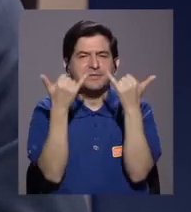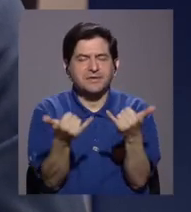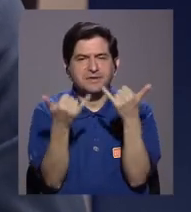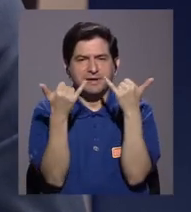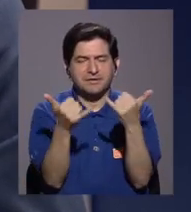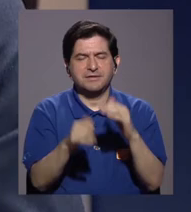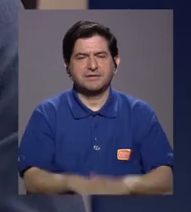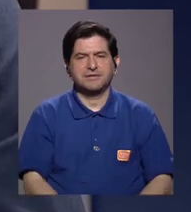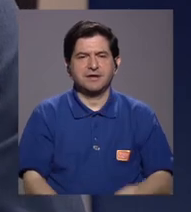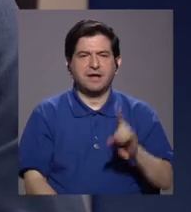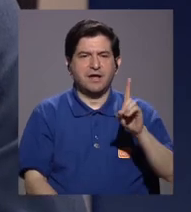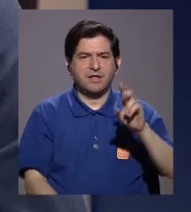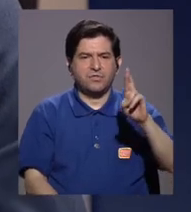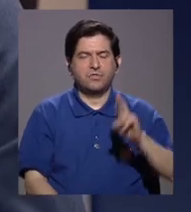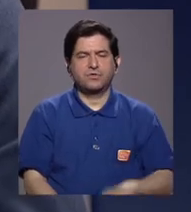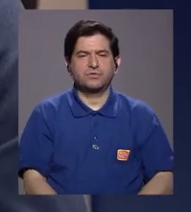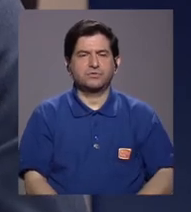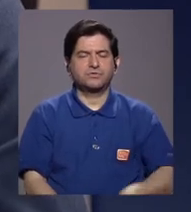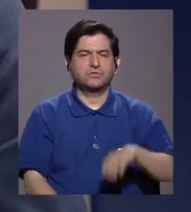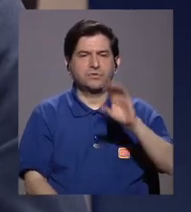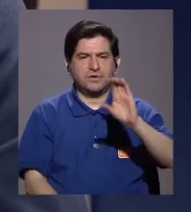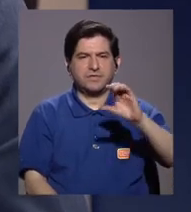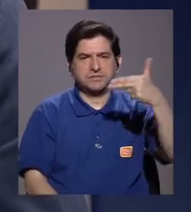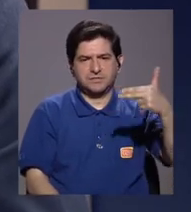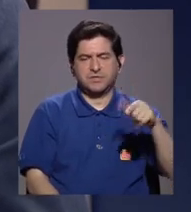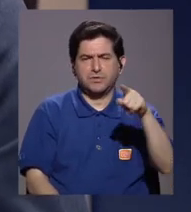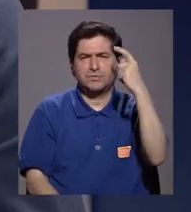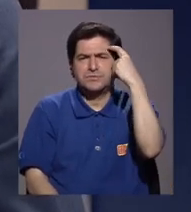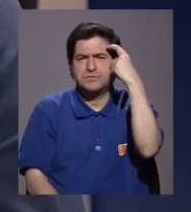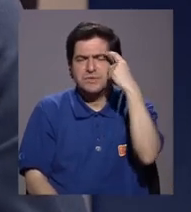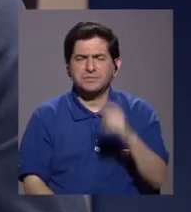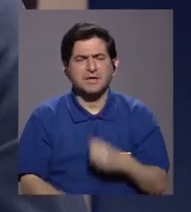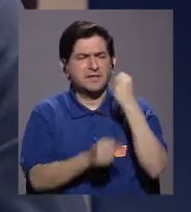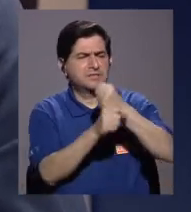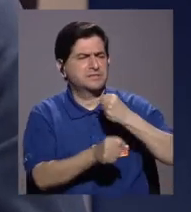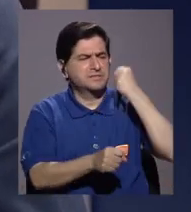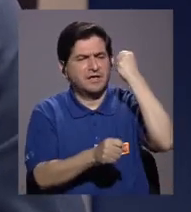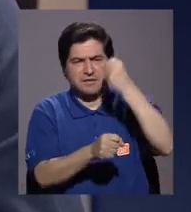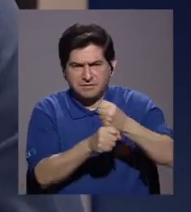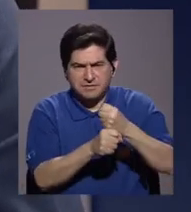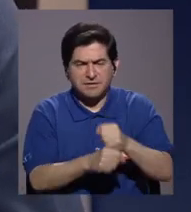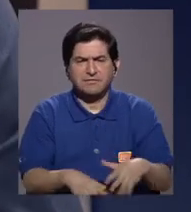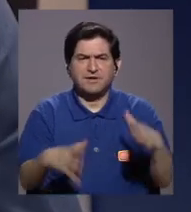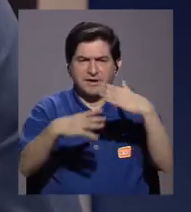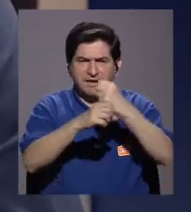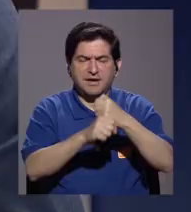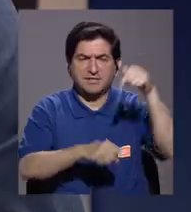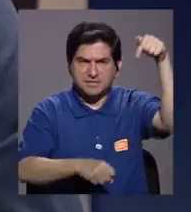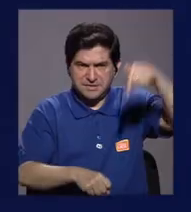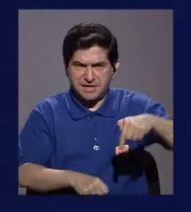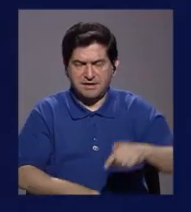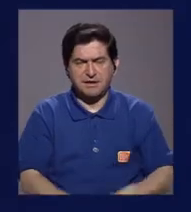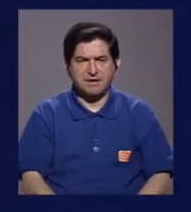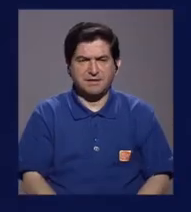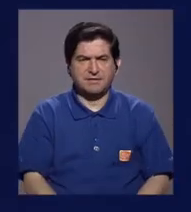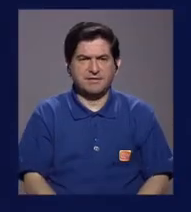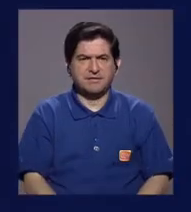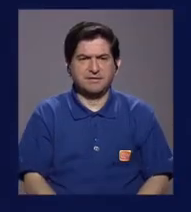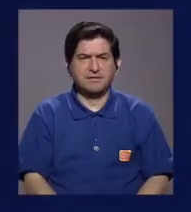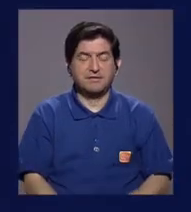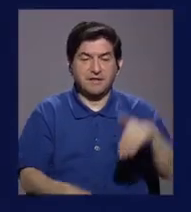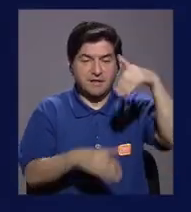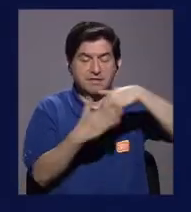podría no tan sólo traer beneficios académicos sino también beneficios a la sociedad eso es